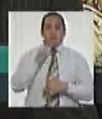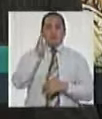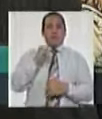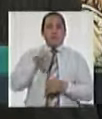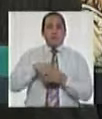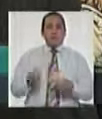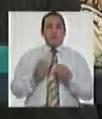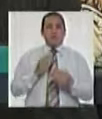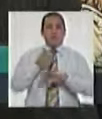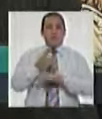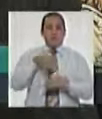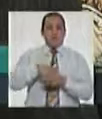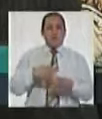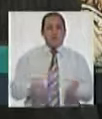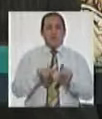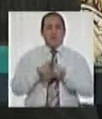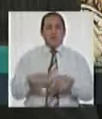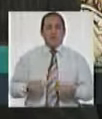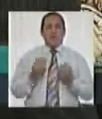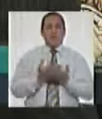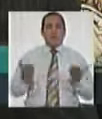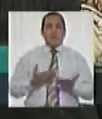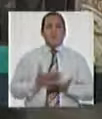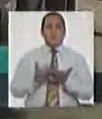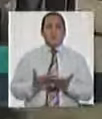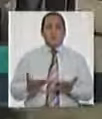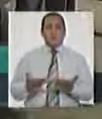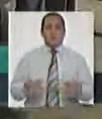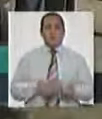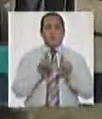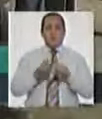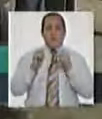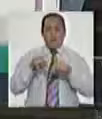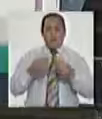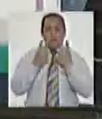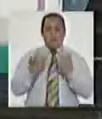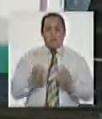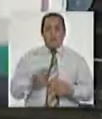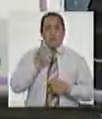tienen que ir a votar y segundo cuáles son sus propuestas. Este es el panorama